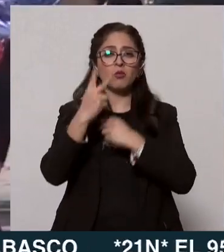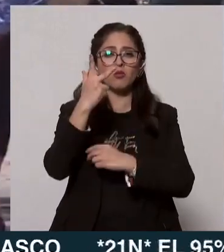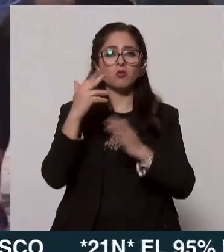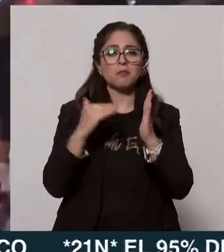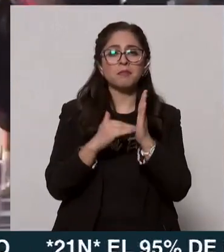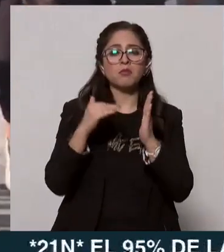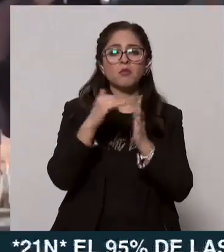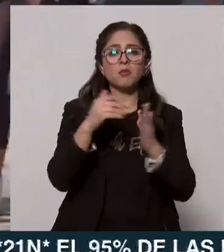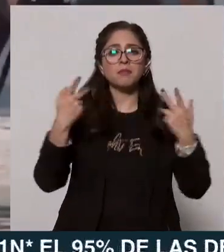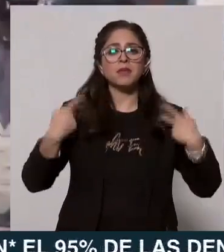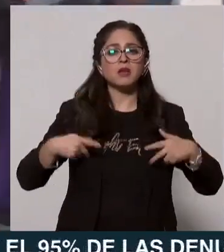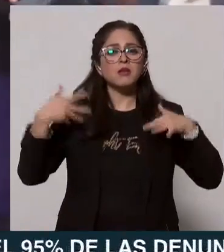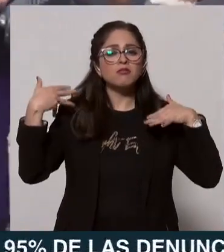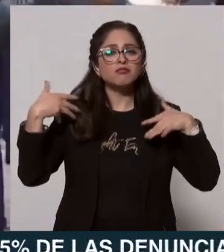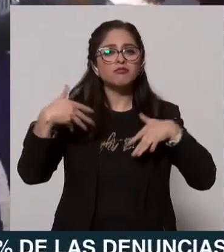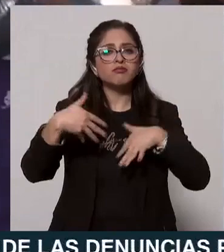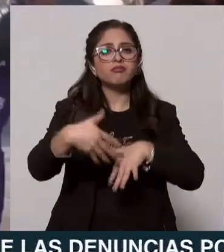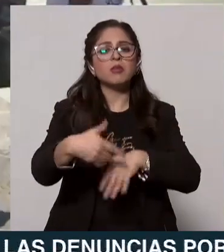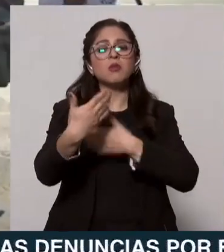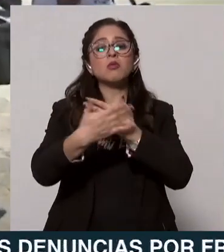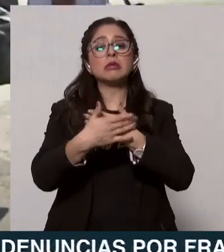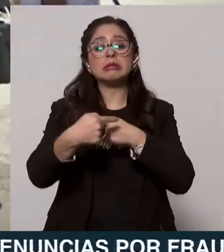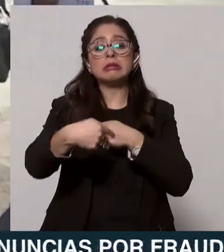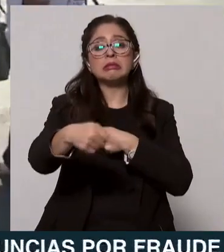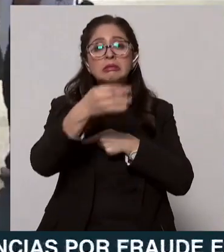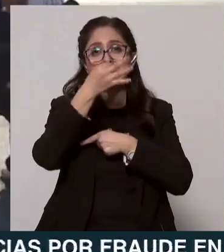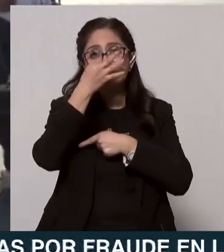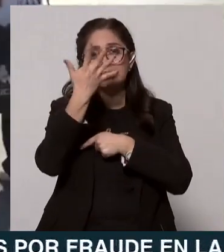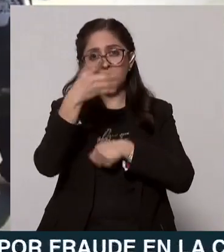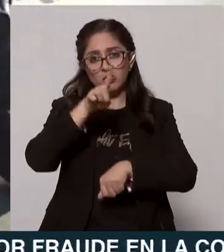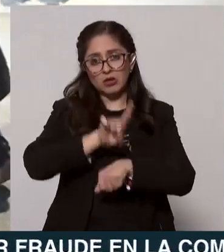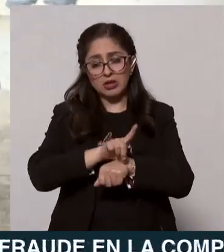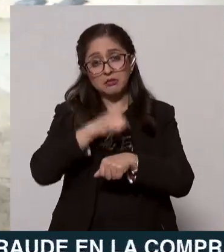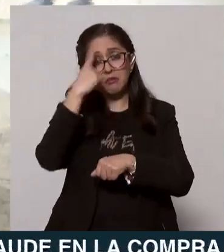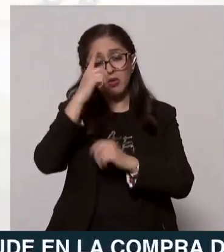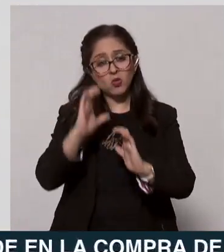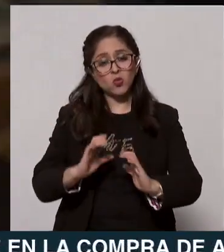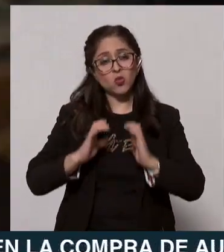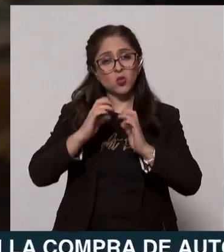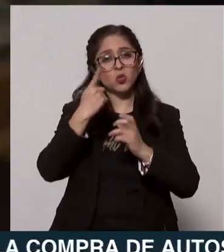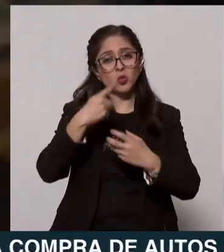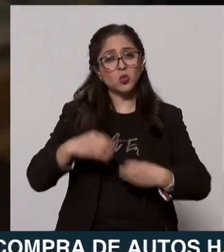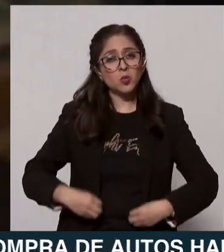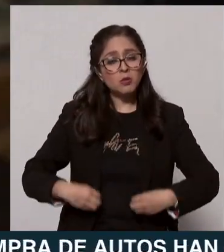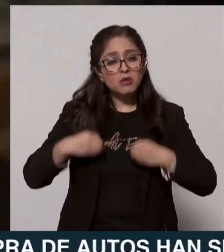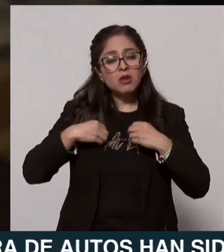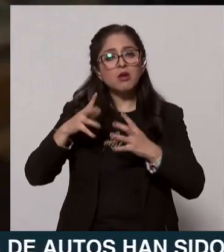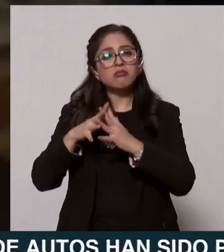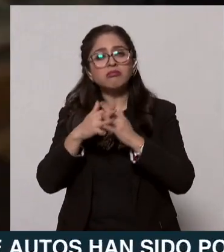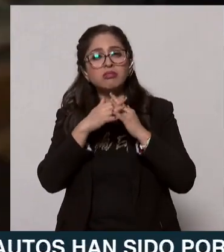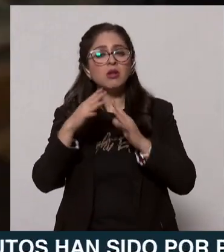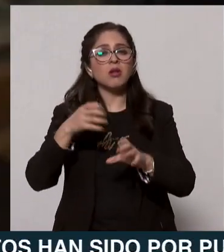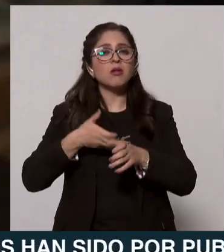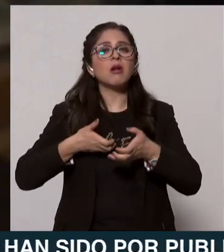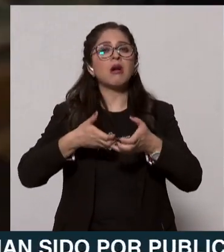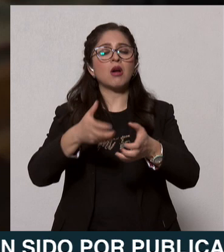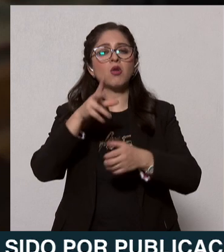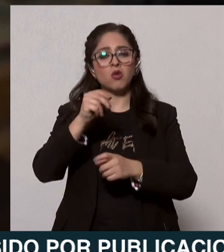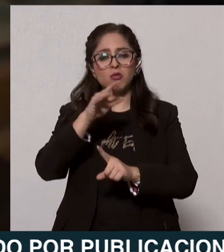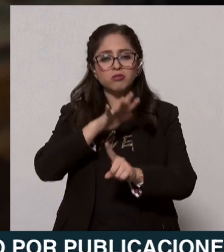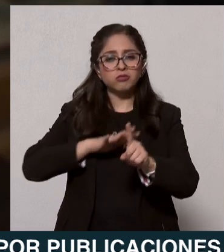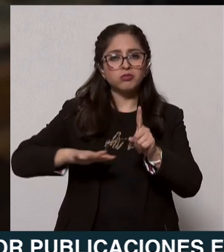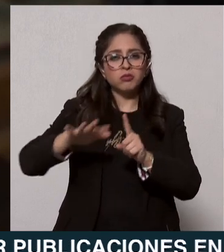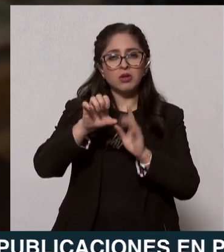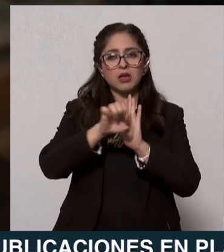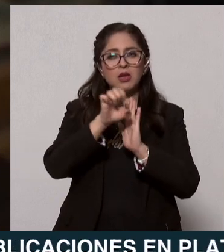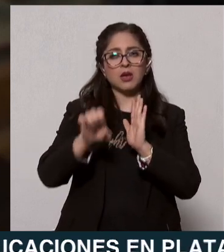de peregrinos en los próximos 5 días. Para salvaguardar su vida y evitar el caos vial, se realizará el cierre de calles aledañas, como es